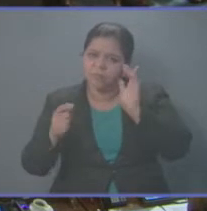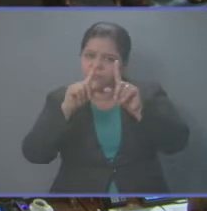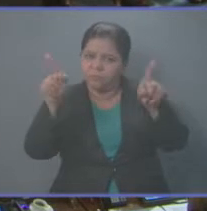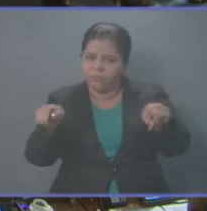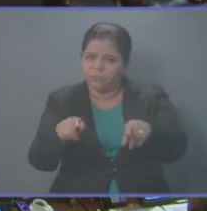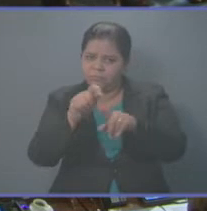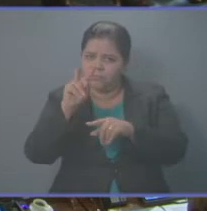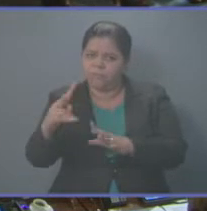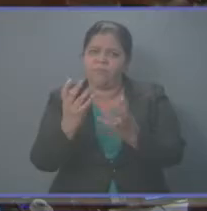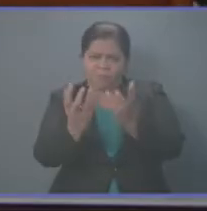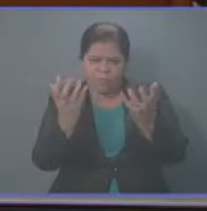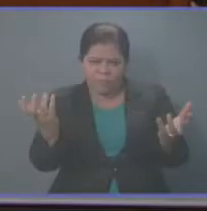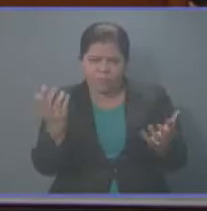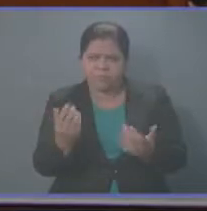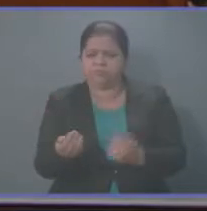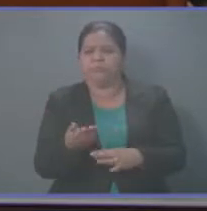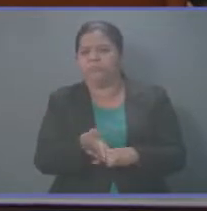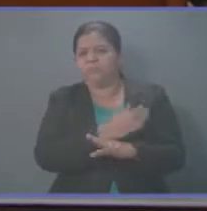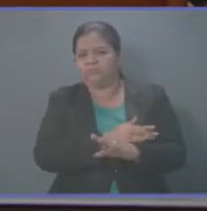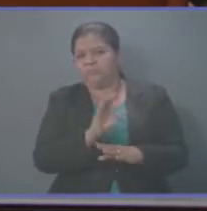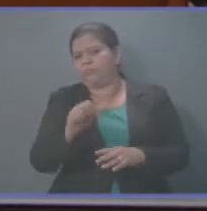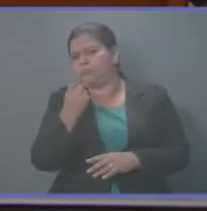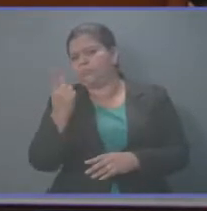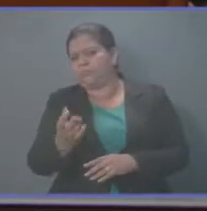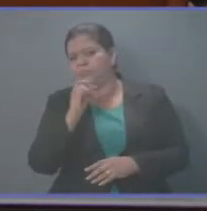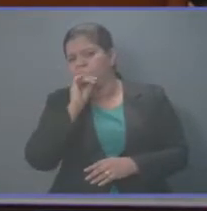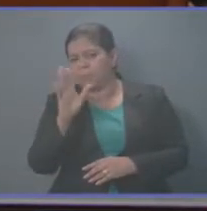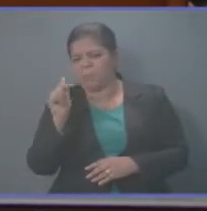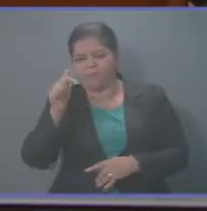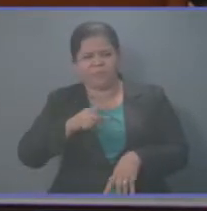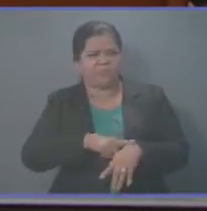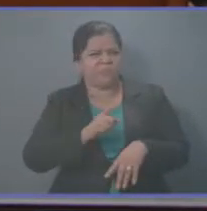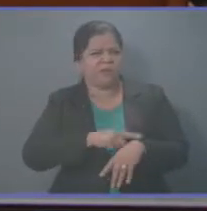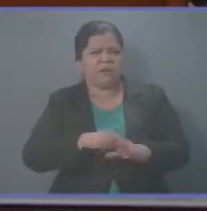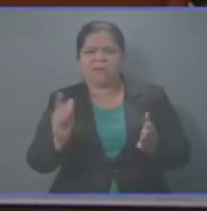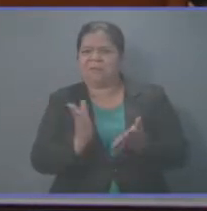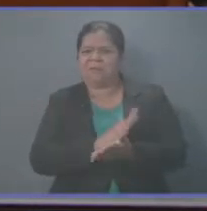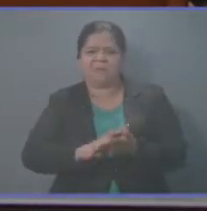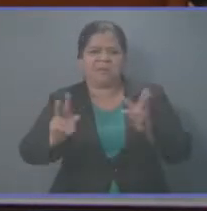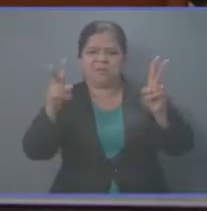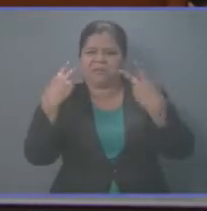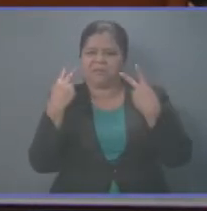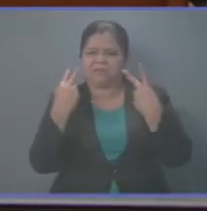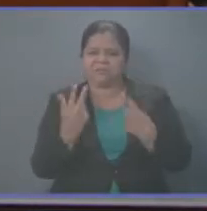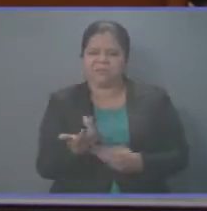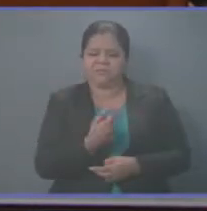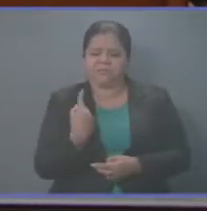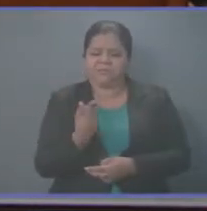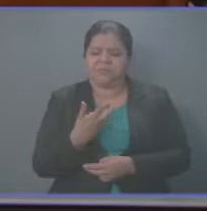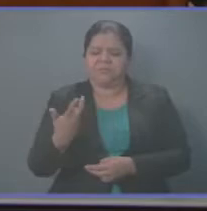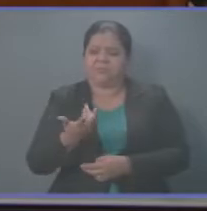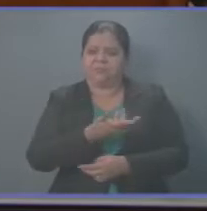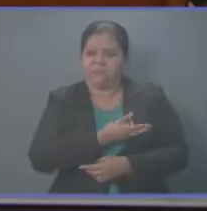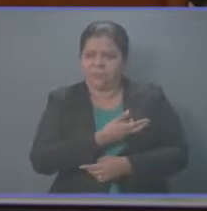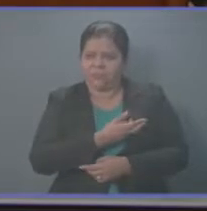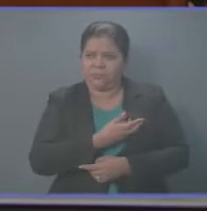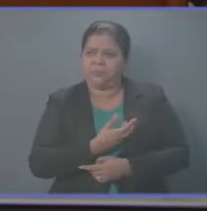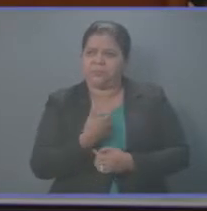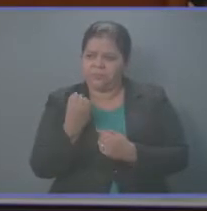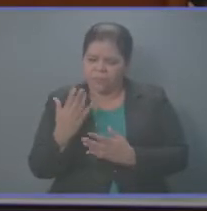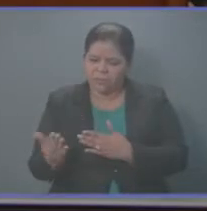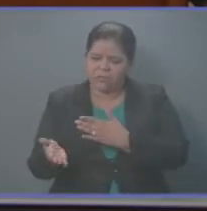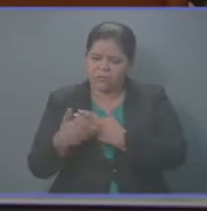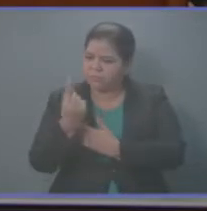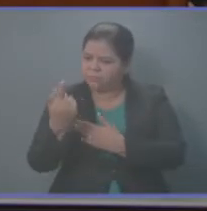muchos, contrario a lo que alguien aquí dijo, que a esta hora quienes nos están viendo solo para nosotros. Estamos recibiendo la